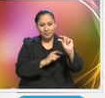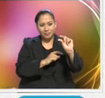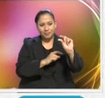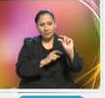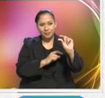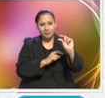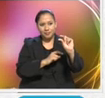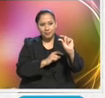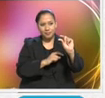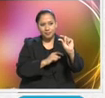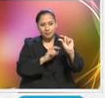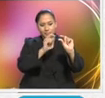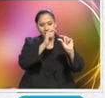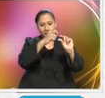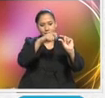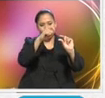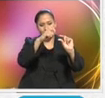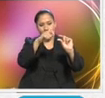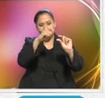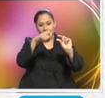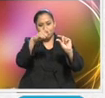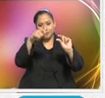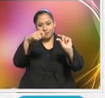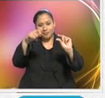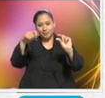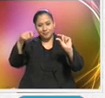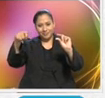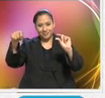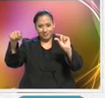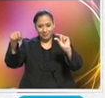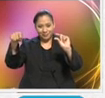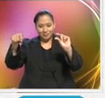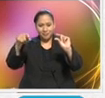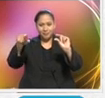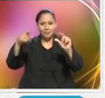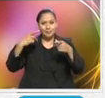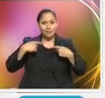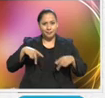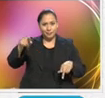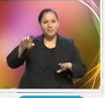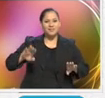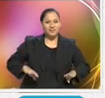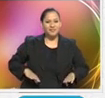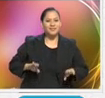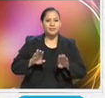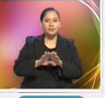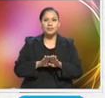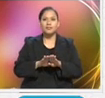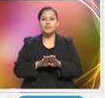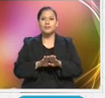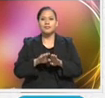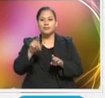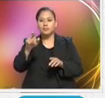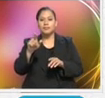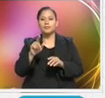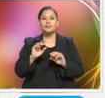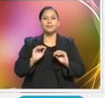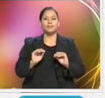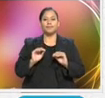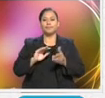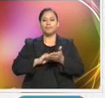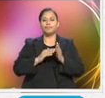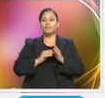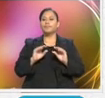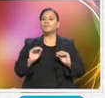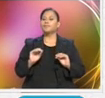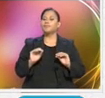en letras muy angulosas. Aquí nos habla de una persona que puede ser muy austera, que se limita en ciertos